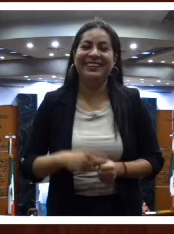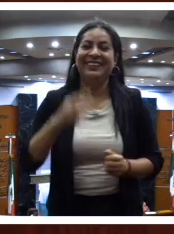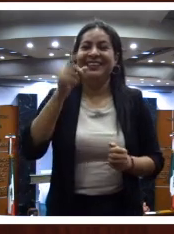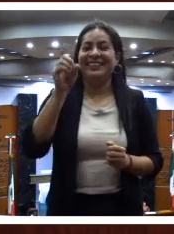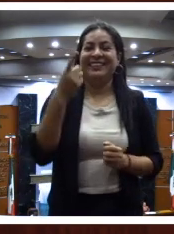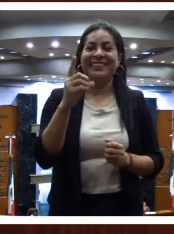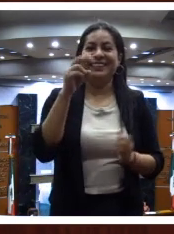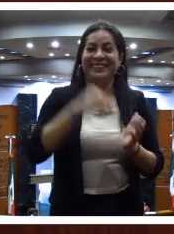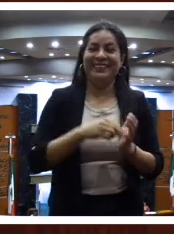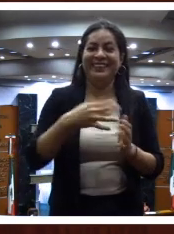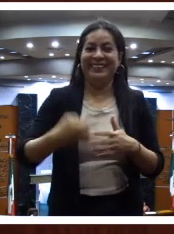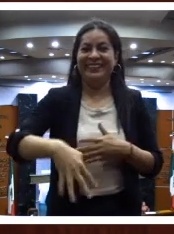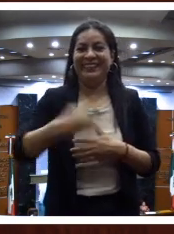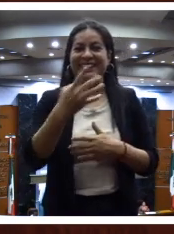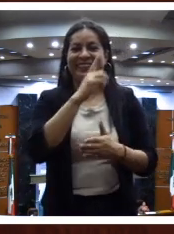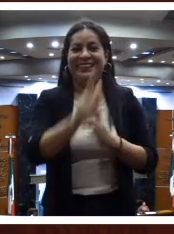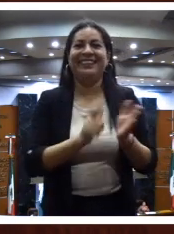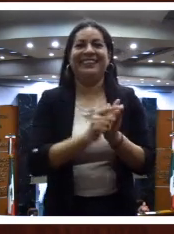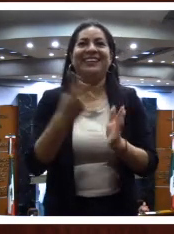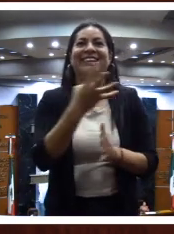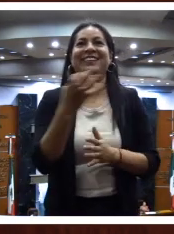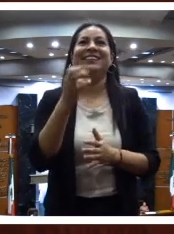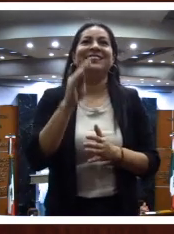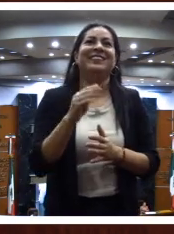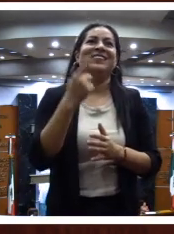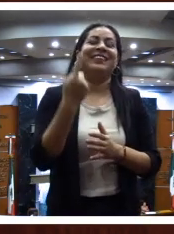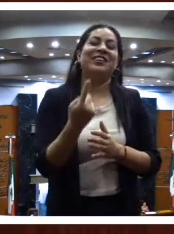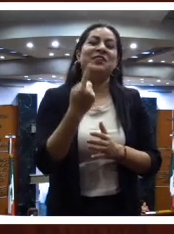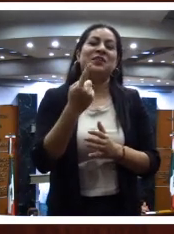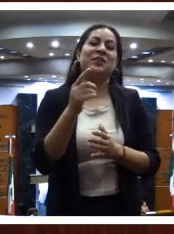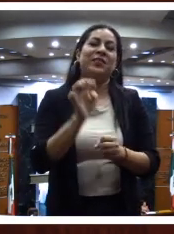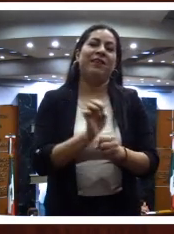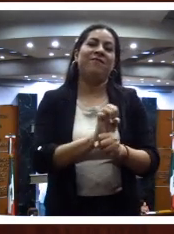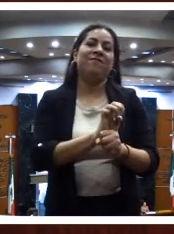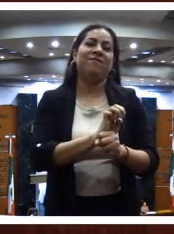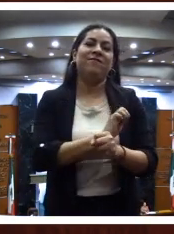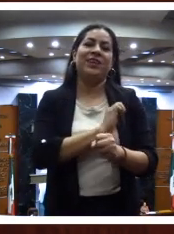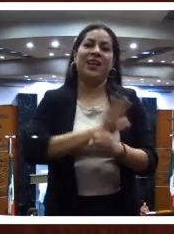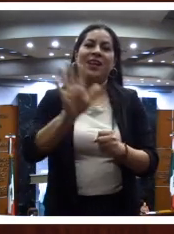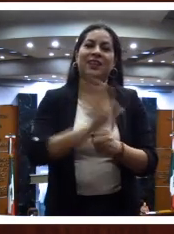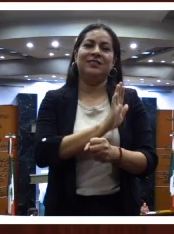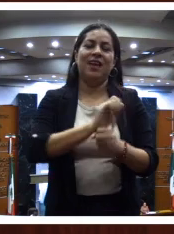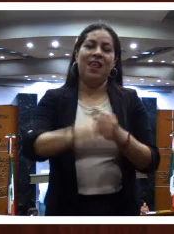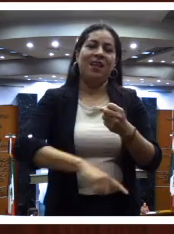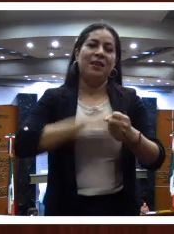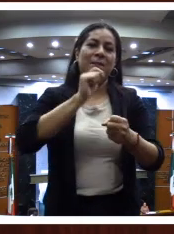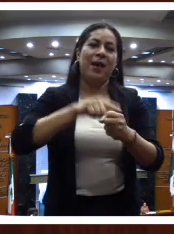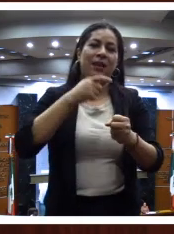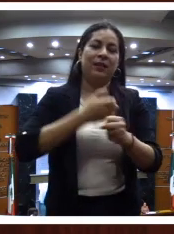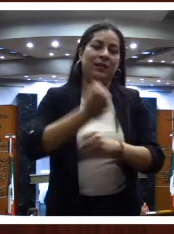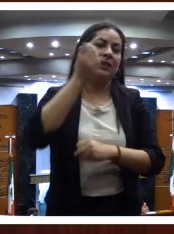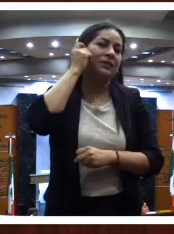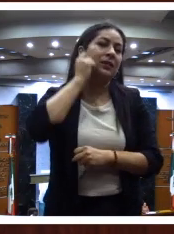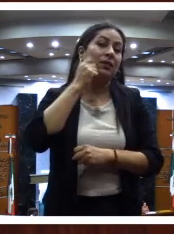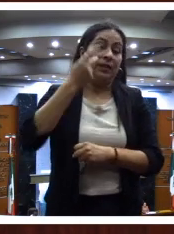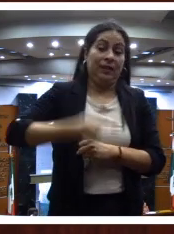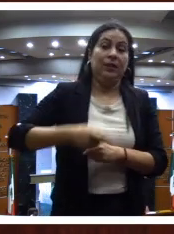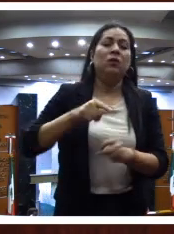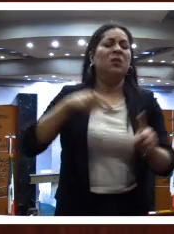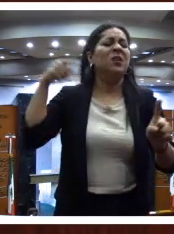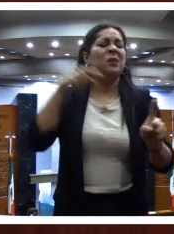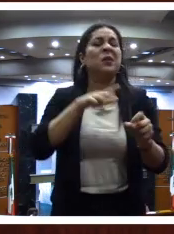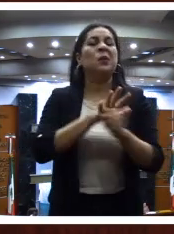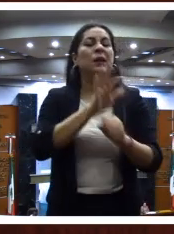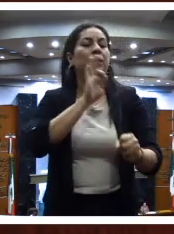2014 se promulgó la ley 491 de bienestar animal en nuestro Estado de Guerrero cuyo objetivo